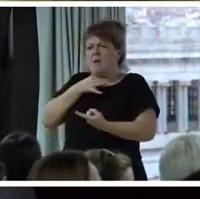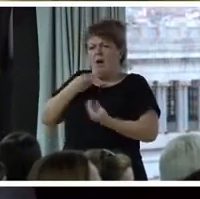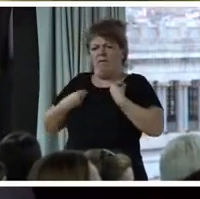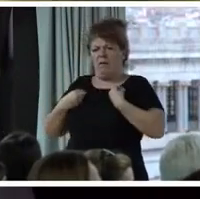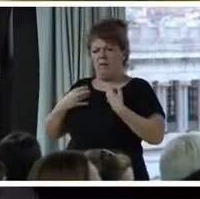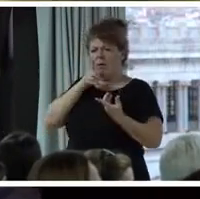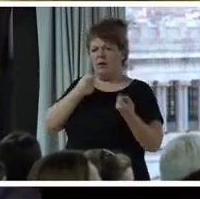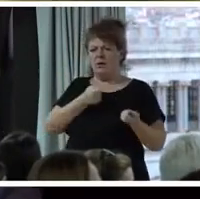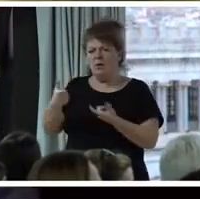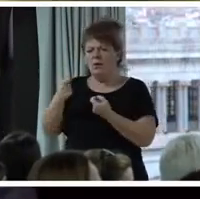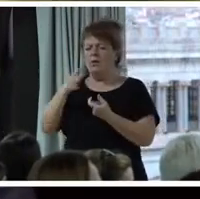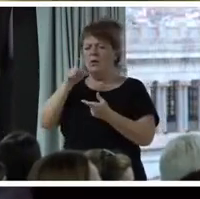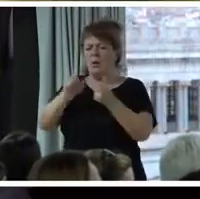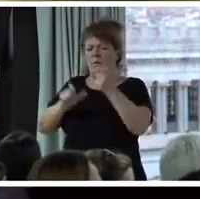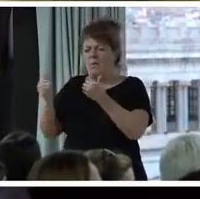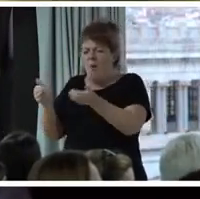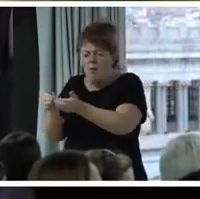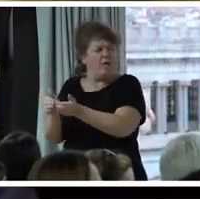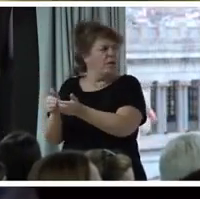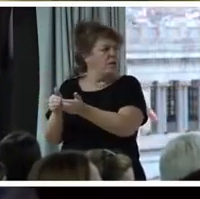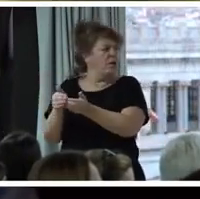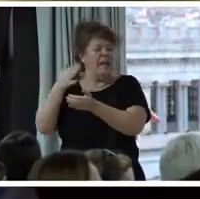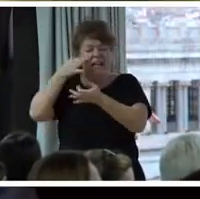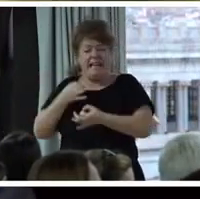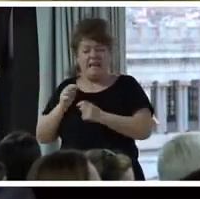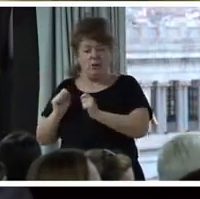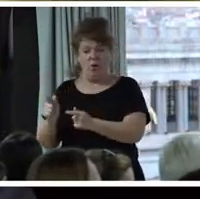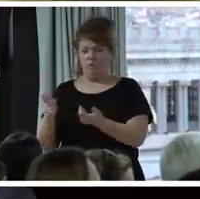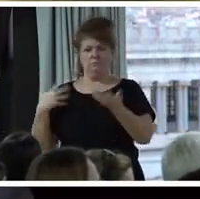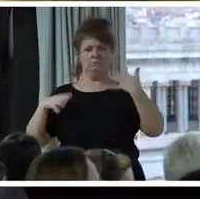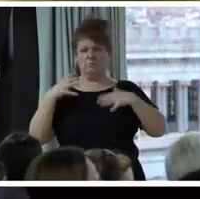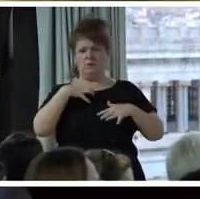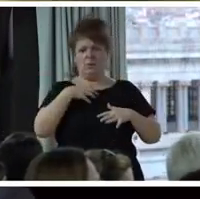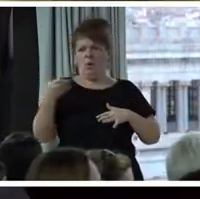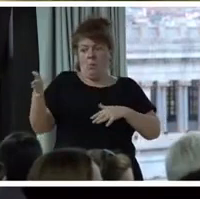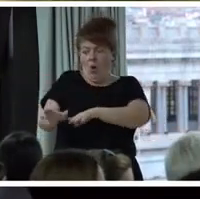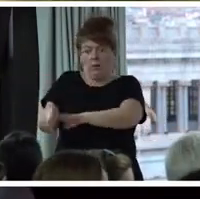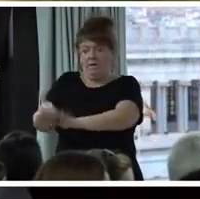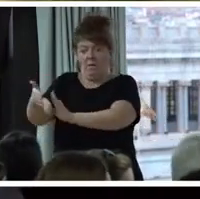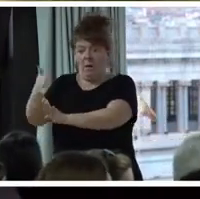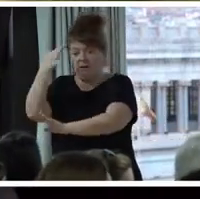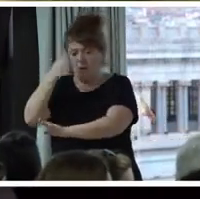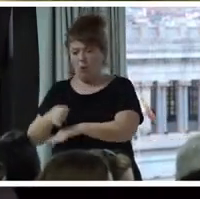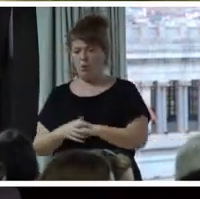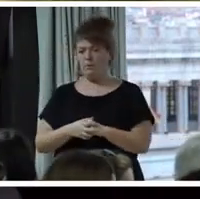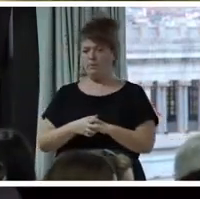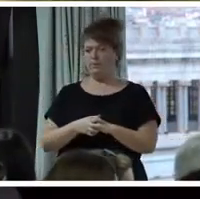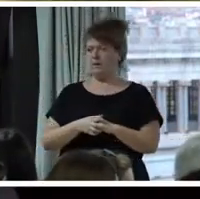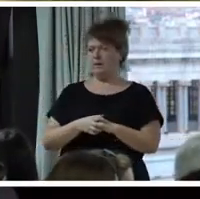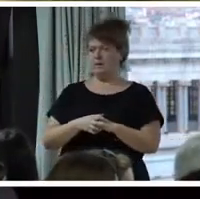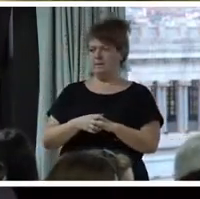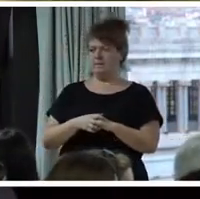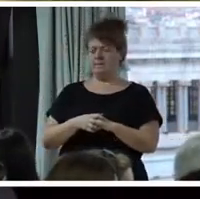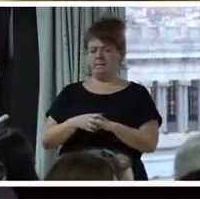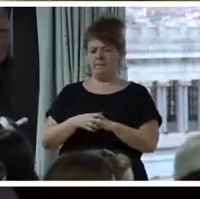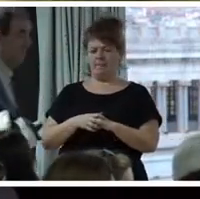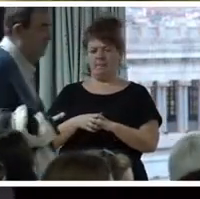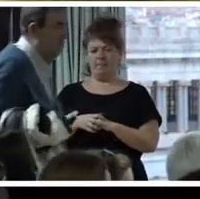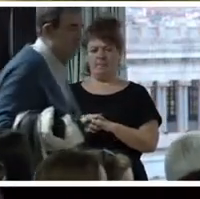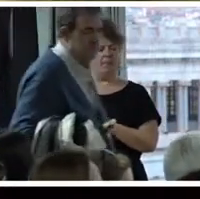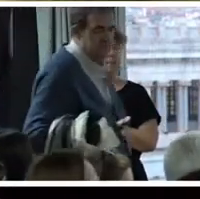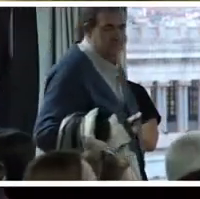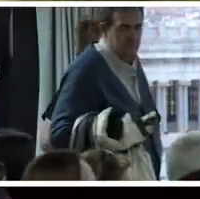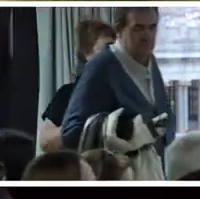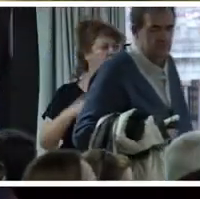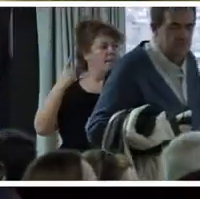exponiendo la población a un riesgo ineludible de muerte en